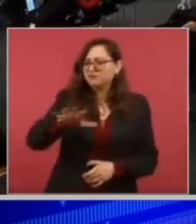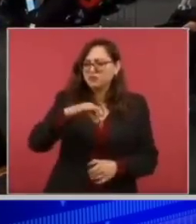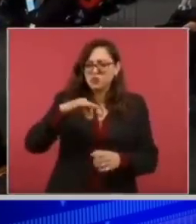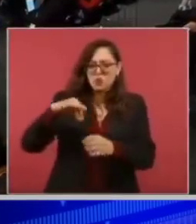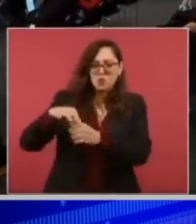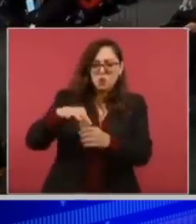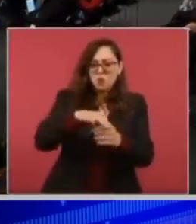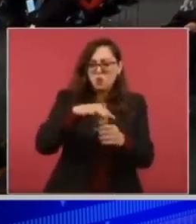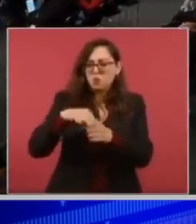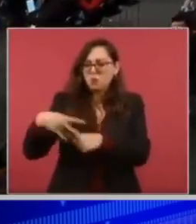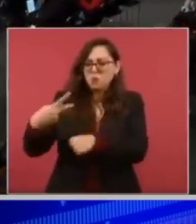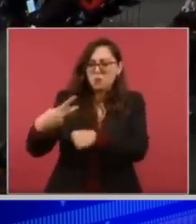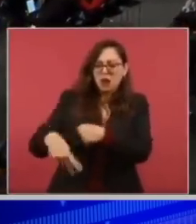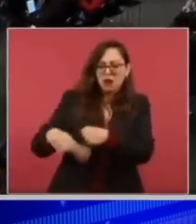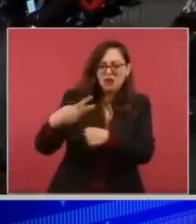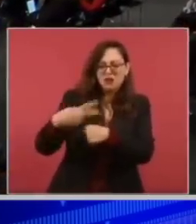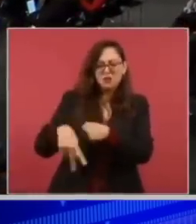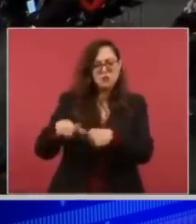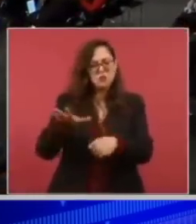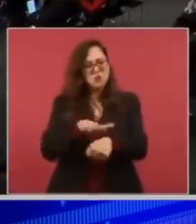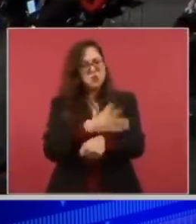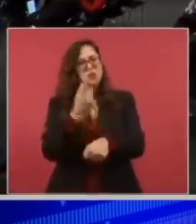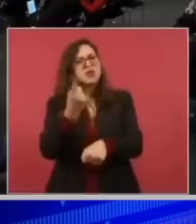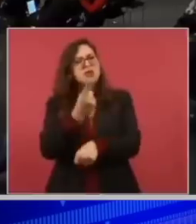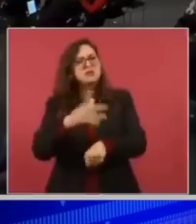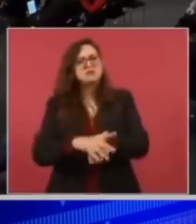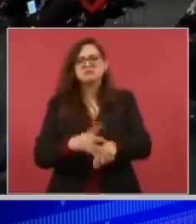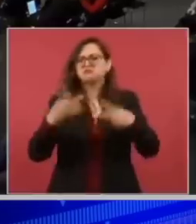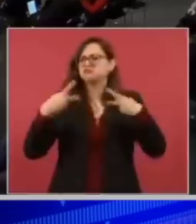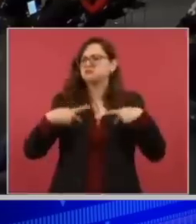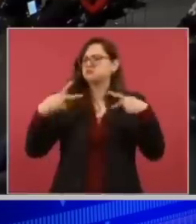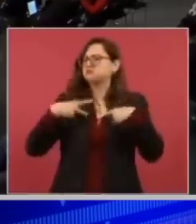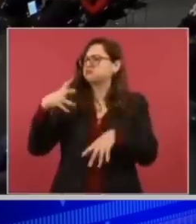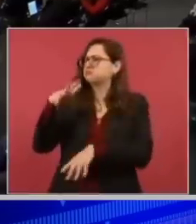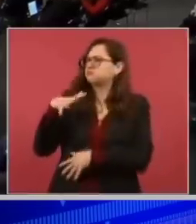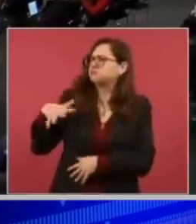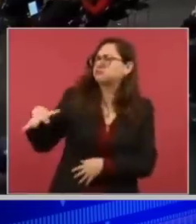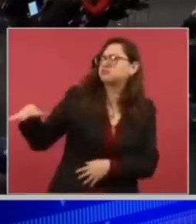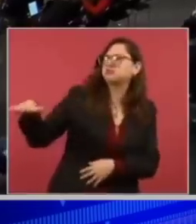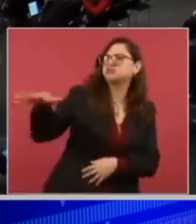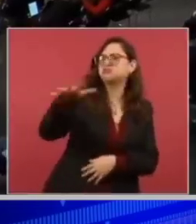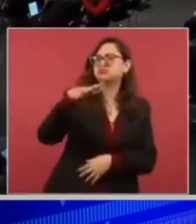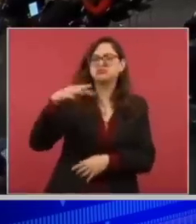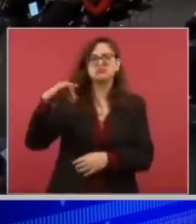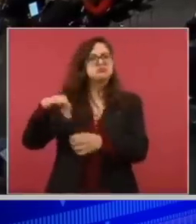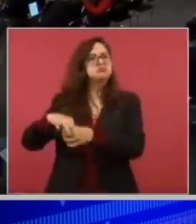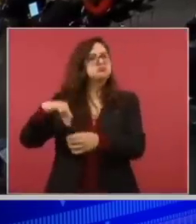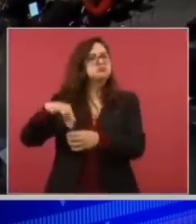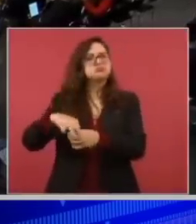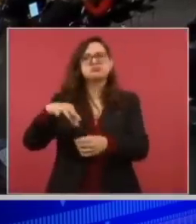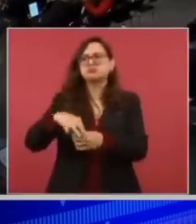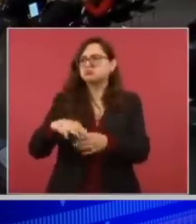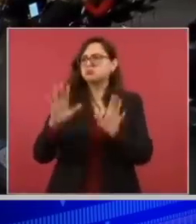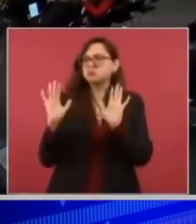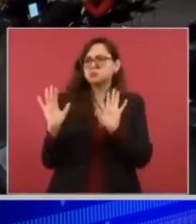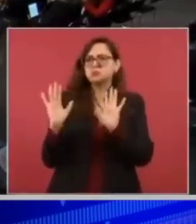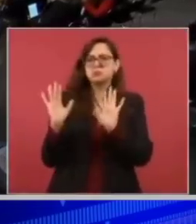no ellos los que ponen en riesgo la elección son ellos siempre